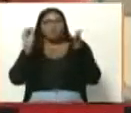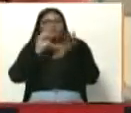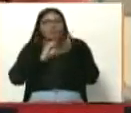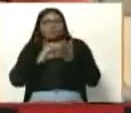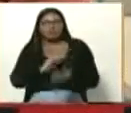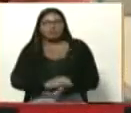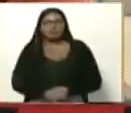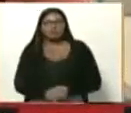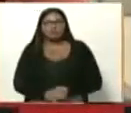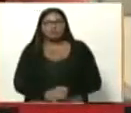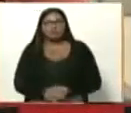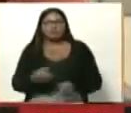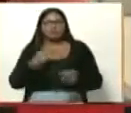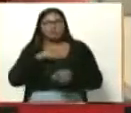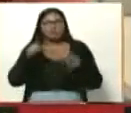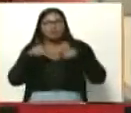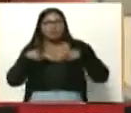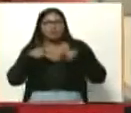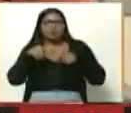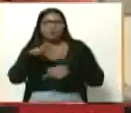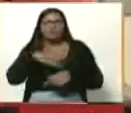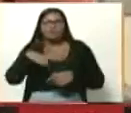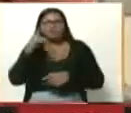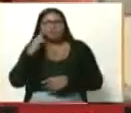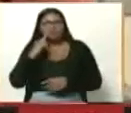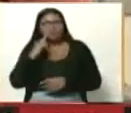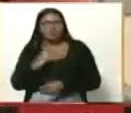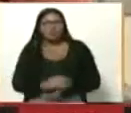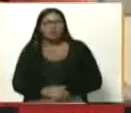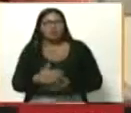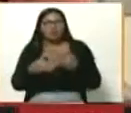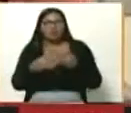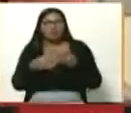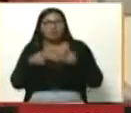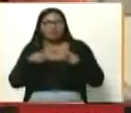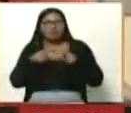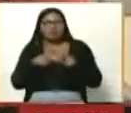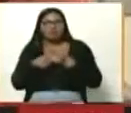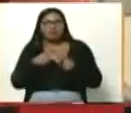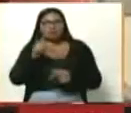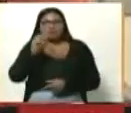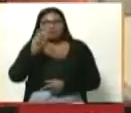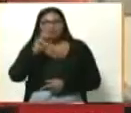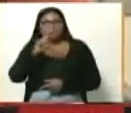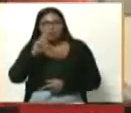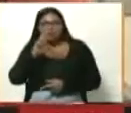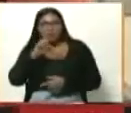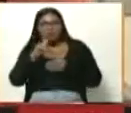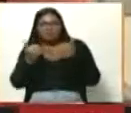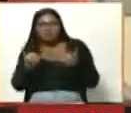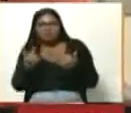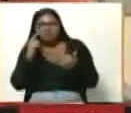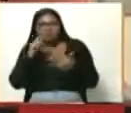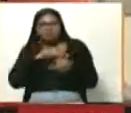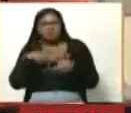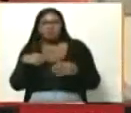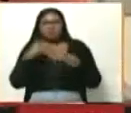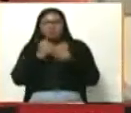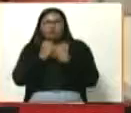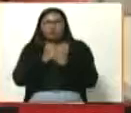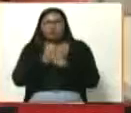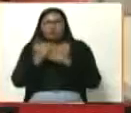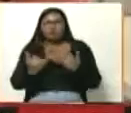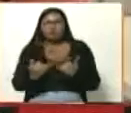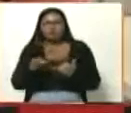tienda, la tienda ubicada en la Plaza Bolívar, en la esquina de la torre de la Plaza Bolívar. O sea, hemos tenido una gestión, yo diría